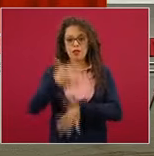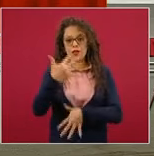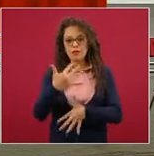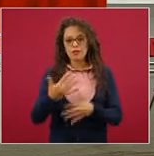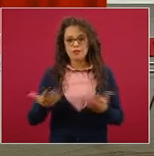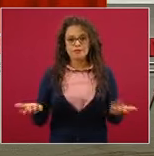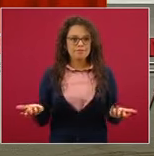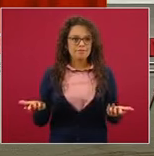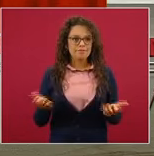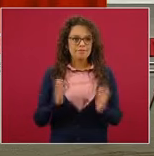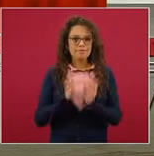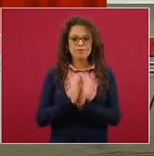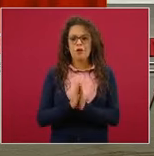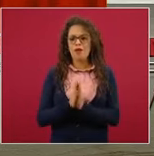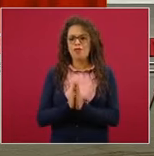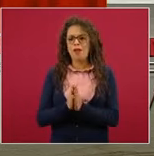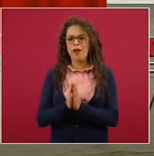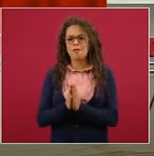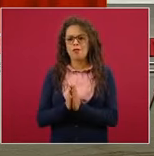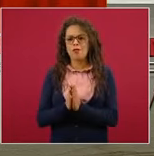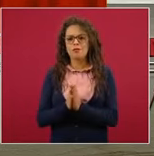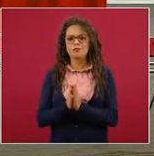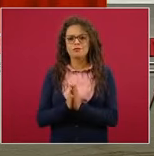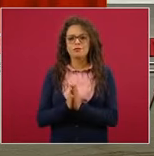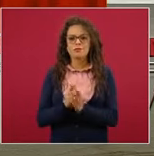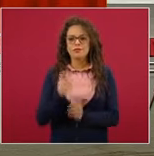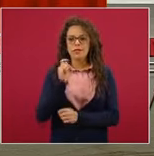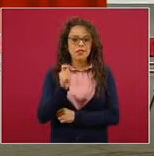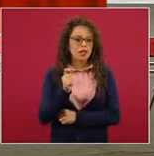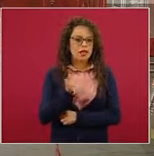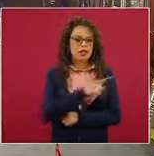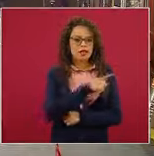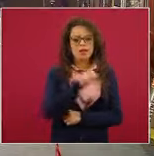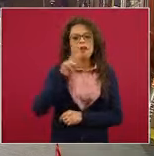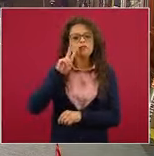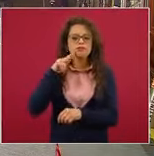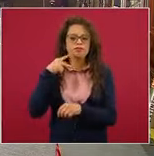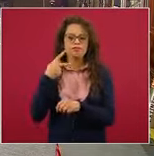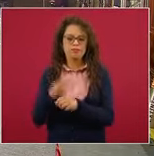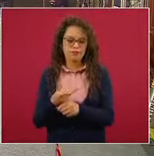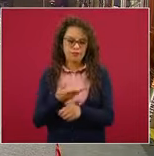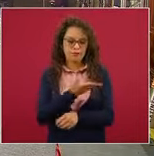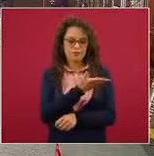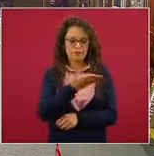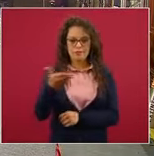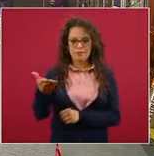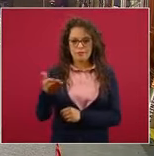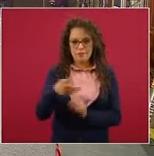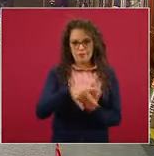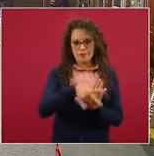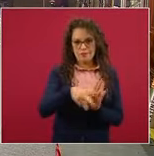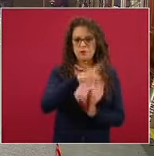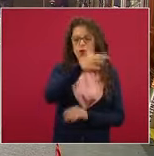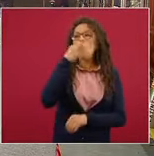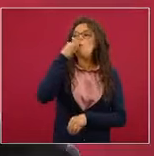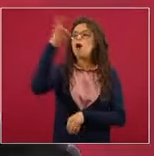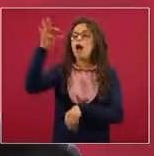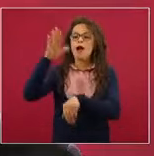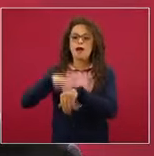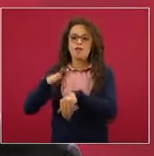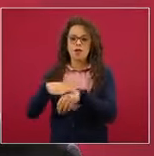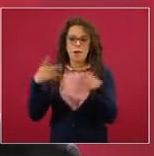algún caritativo reportero, ustedes o alguien más, le avise al editor del